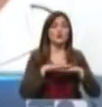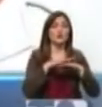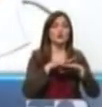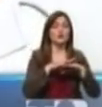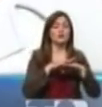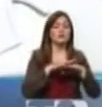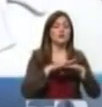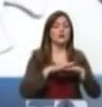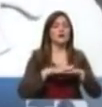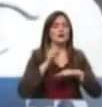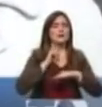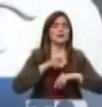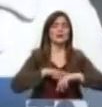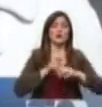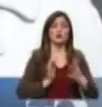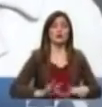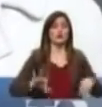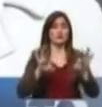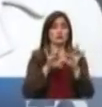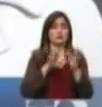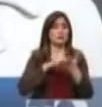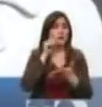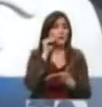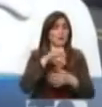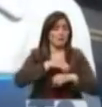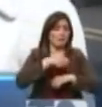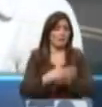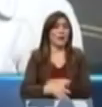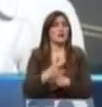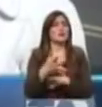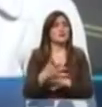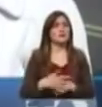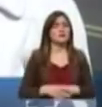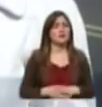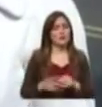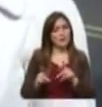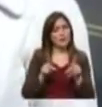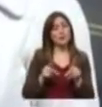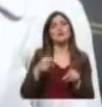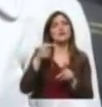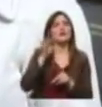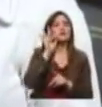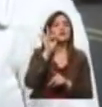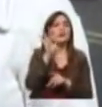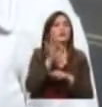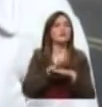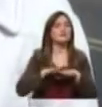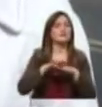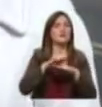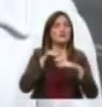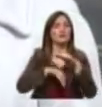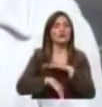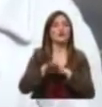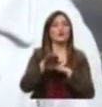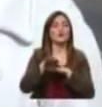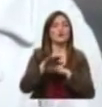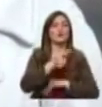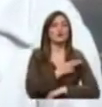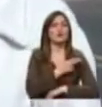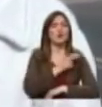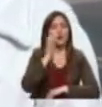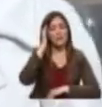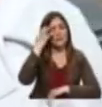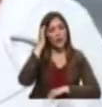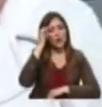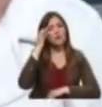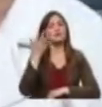ustedes saben que ese tiempo para ustedes significa un tiempo crucial porque es la preparación para este examen, ser bachiller, para ingresar a la universidad. Todo les preocupa a ustedes porque